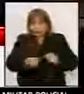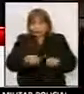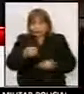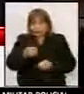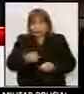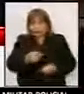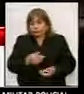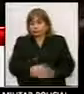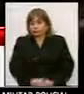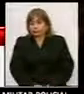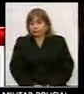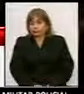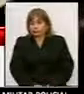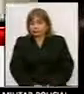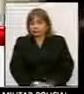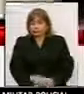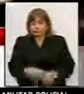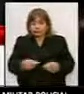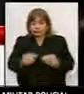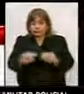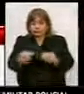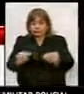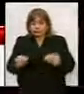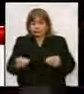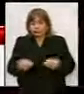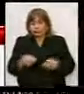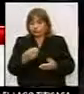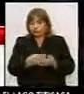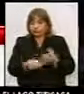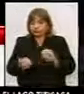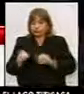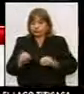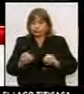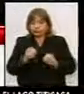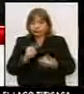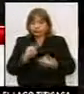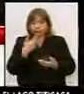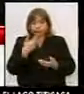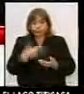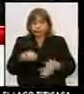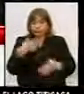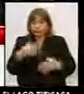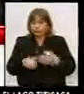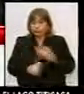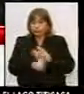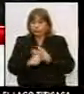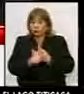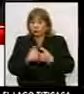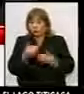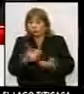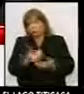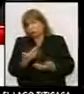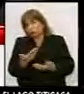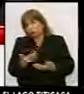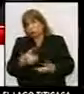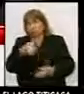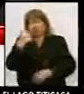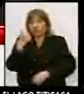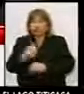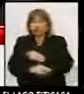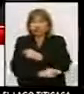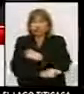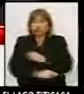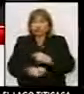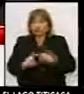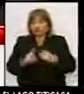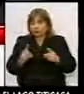minifundio y al tema de la tierra, que hacen de esta actividad seriamente riesgosa, mucho más riesgosa que en otros países. Sin